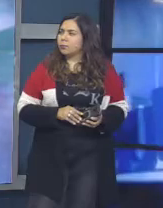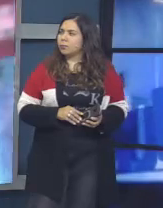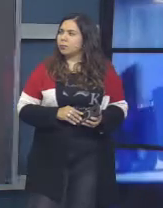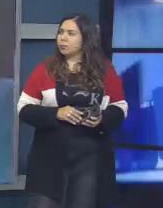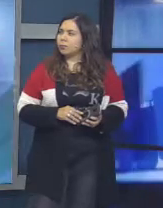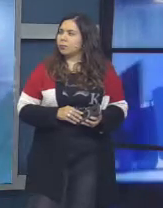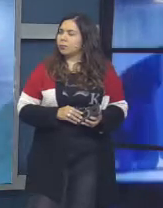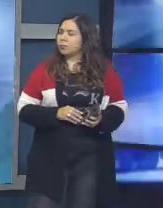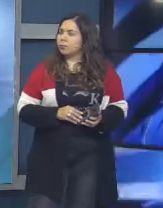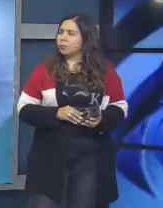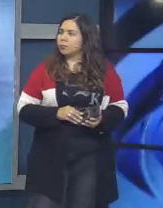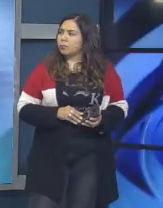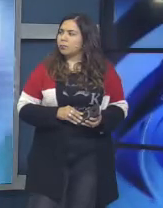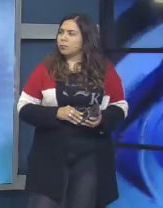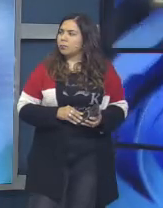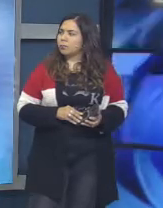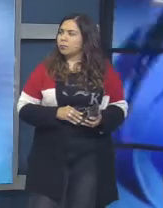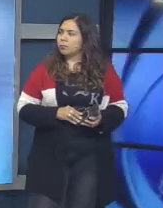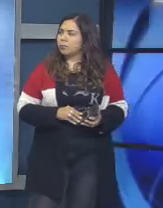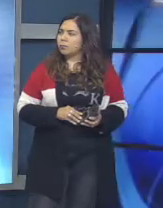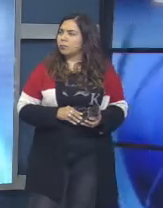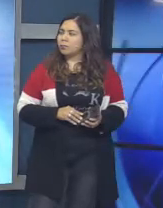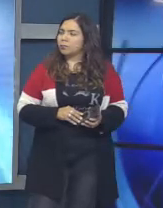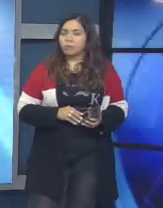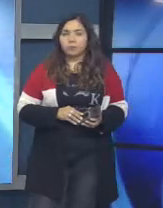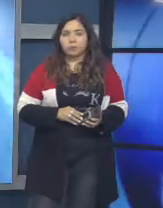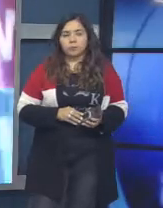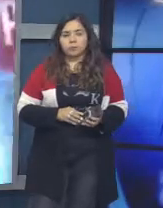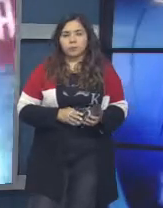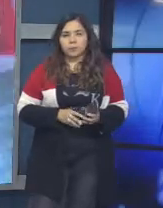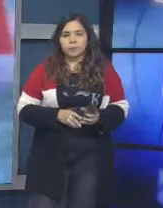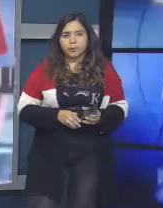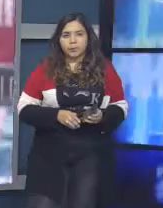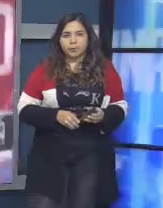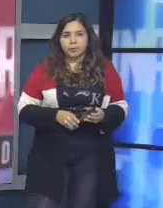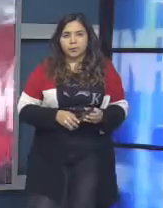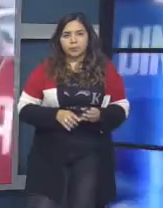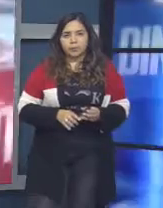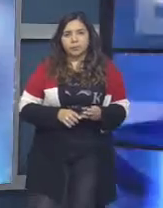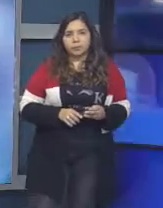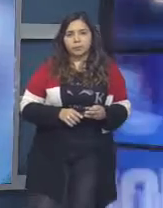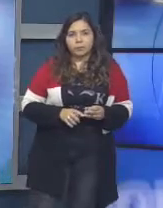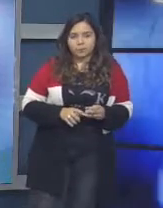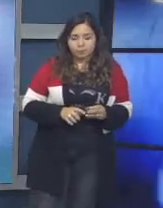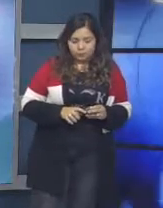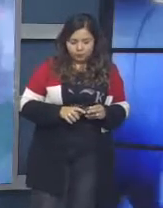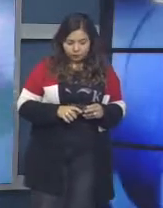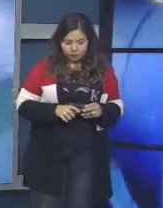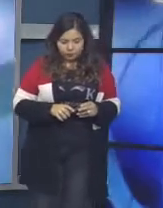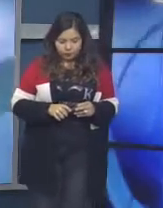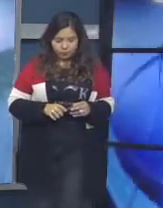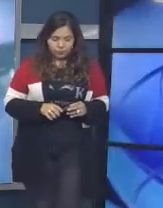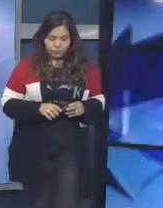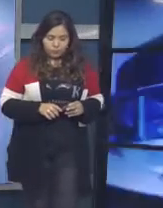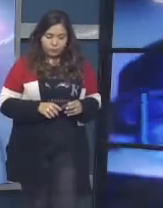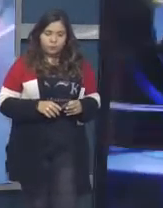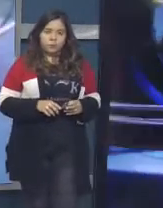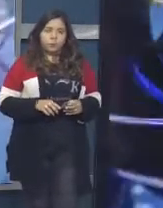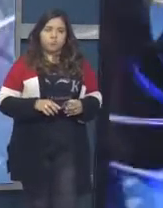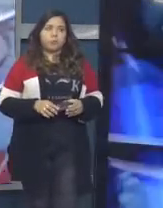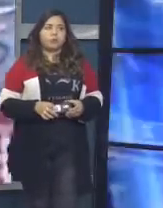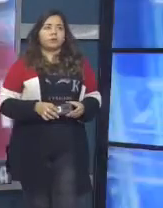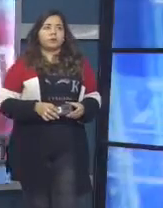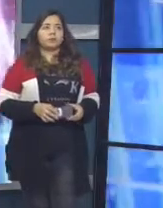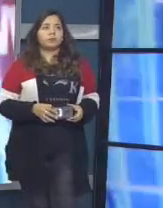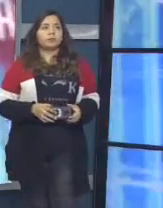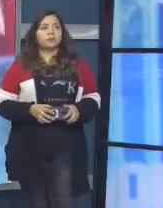¿cuánto tiempo debería pasar desde aquí en adelante para que sea justamente favorable y rentable para las agencias de viaje tener